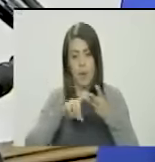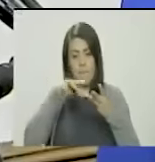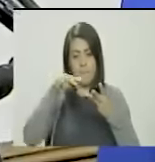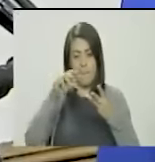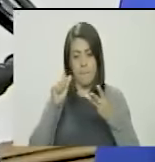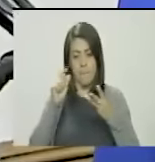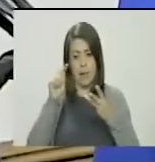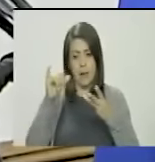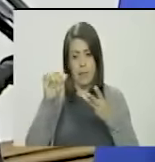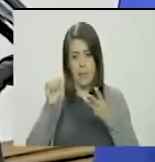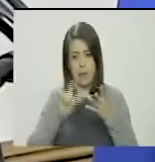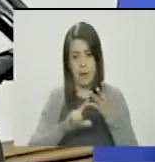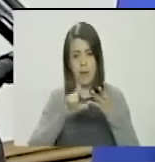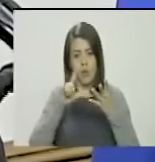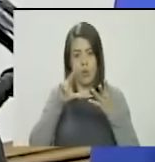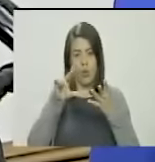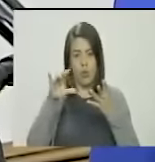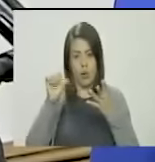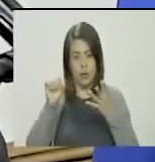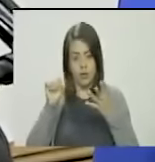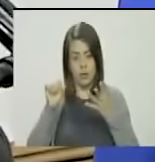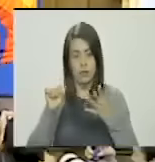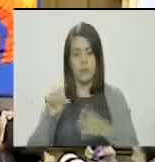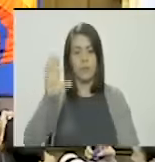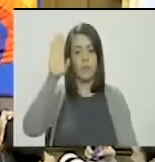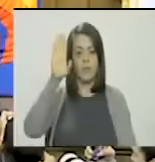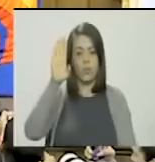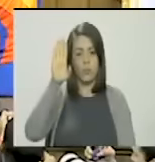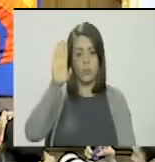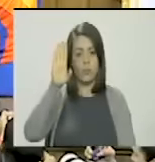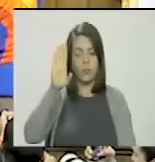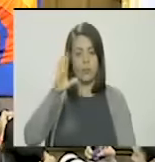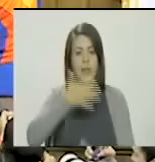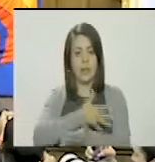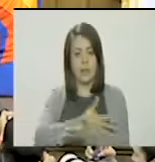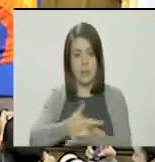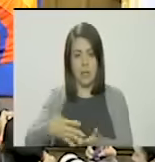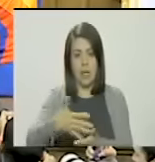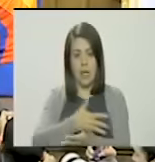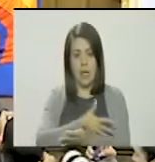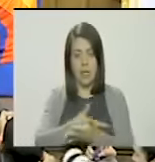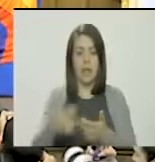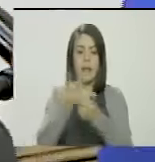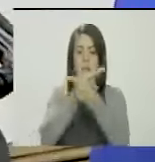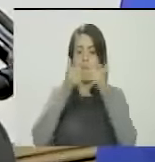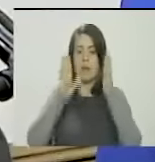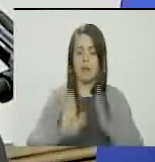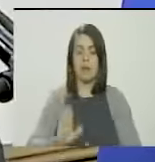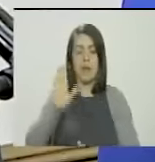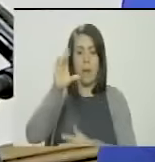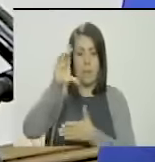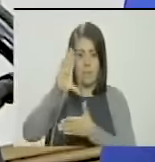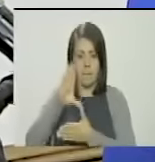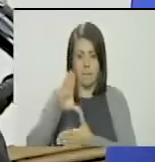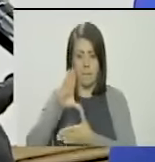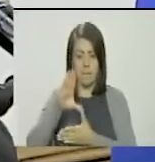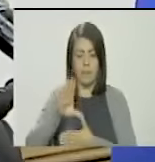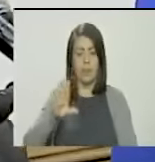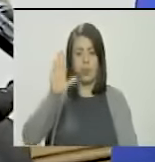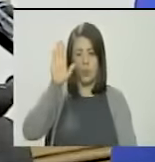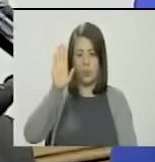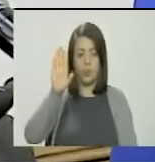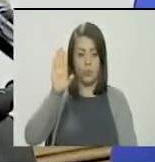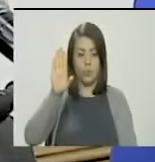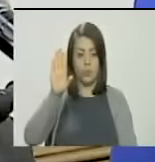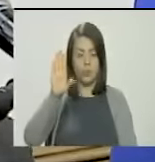Matías y Lucas Bantroy. Juro por la sangre derramada por los libertadores de América.